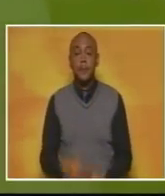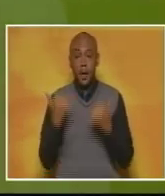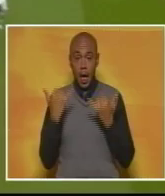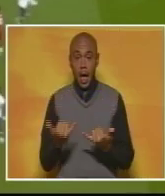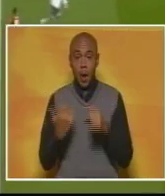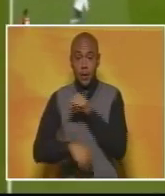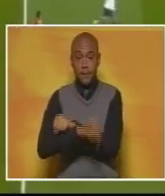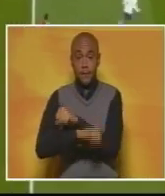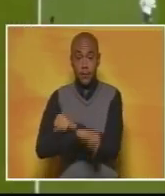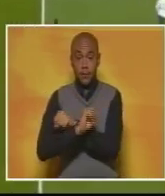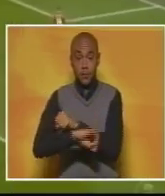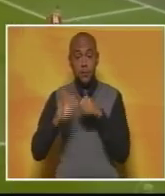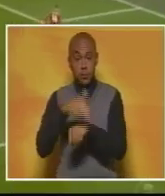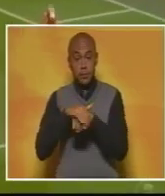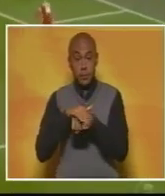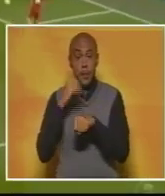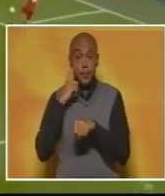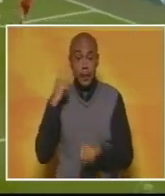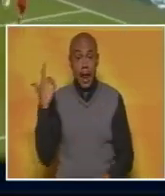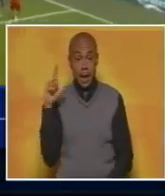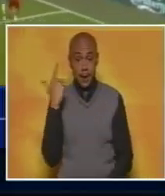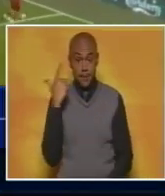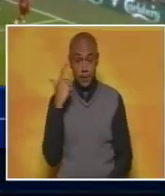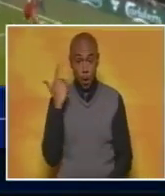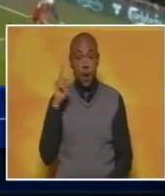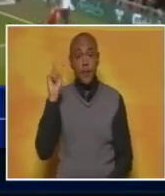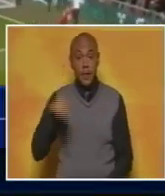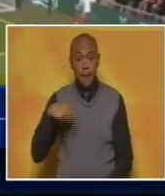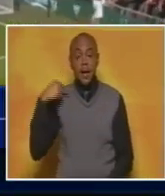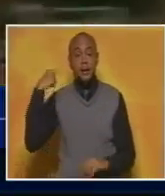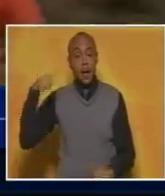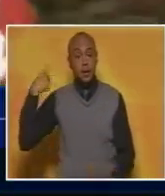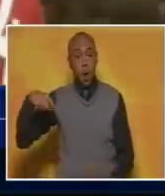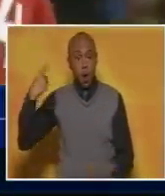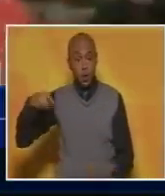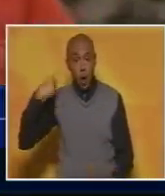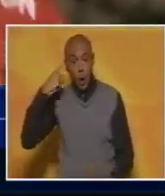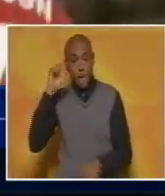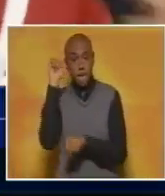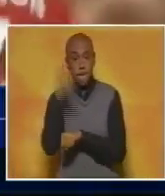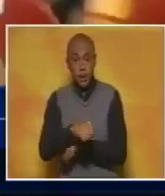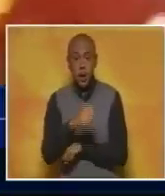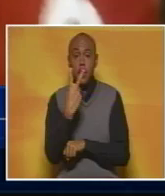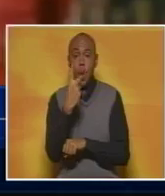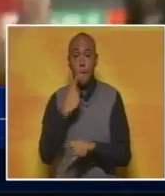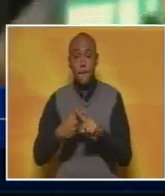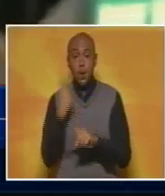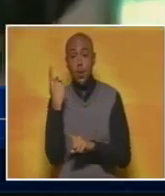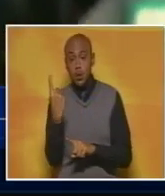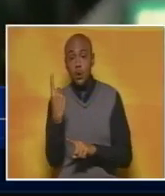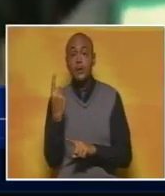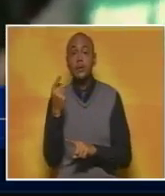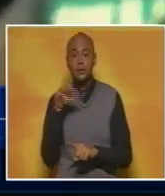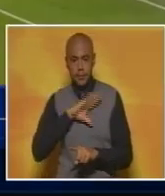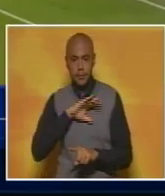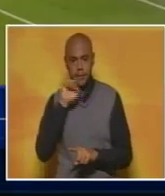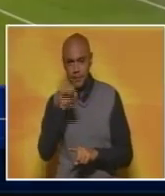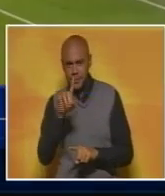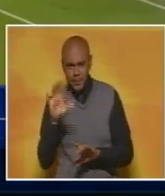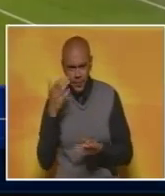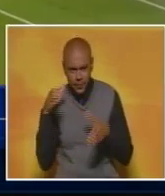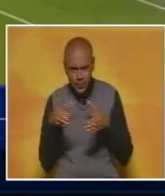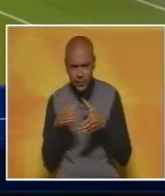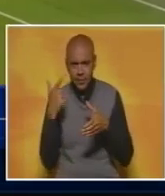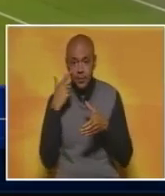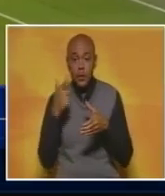Pasamos al fútbol inglés porque el Liverpool remontó para derrotar al Tottenham Hotspur 2-1 en Anfield Road en la reedición de la última